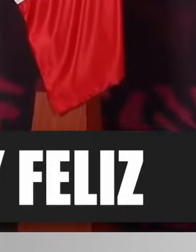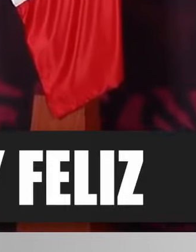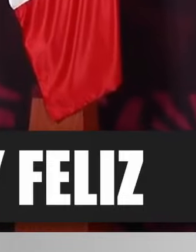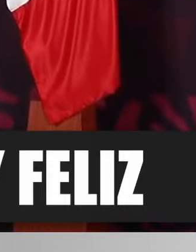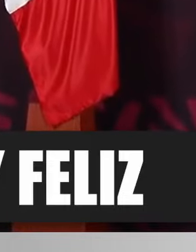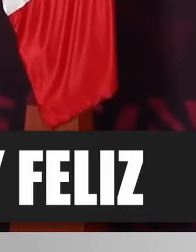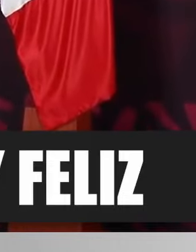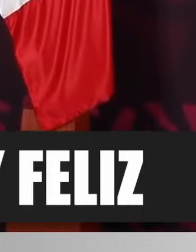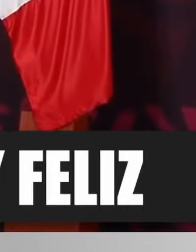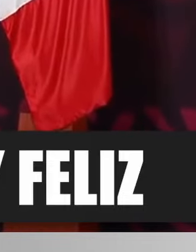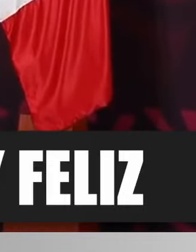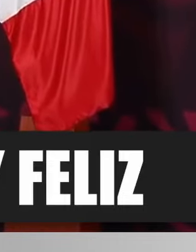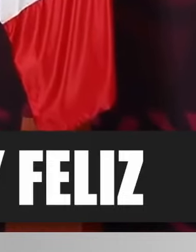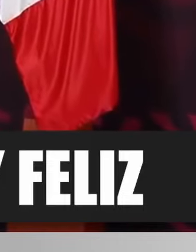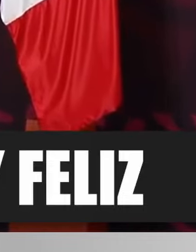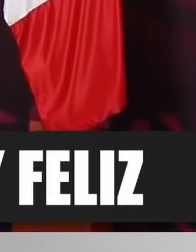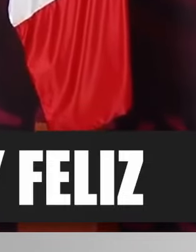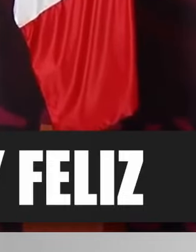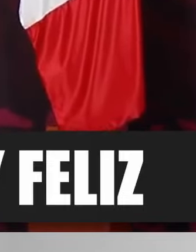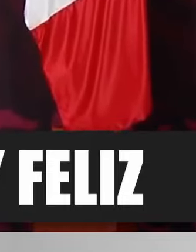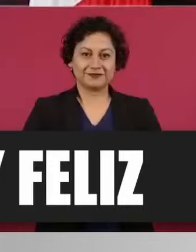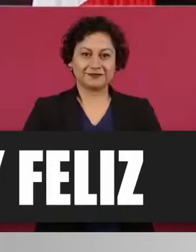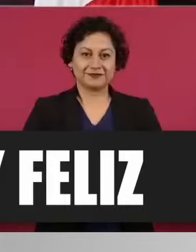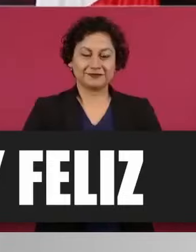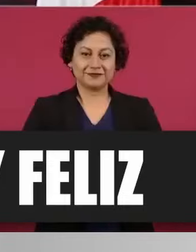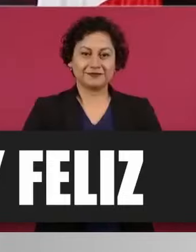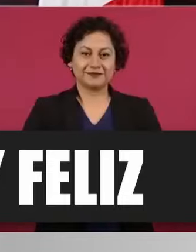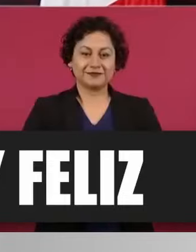Bueno, vamos a informar.